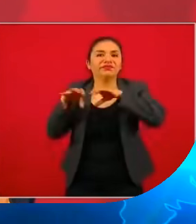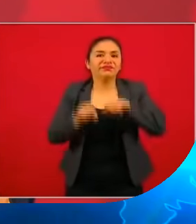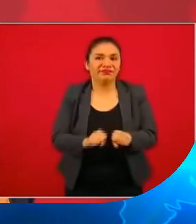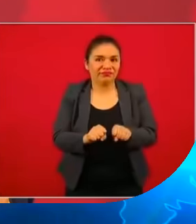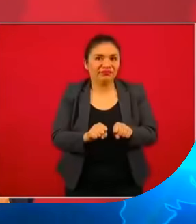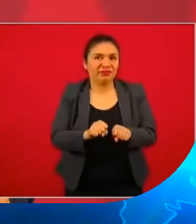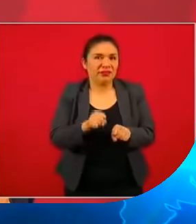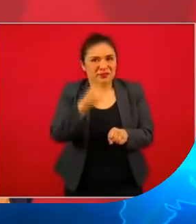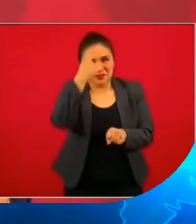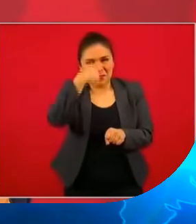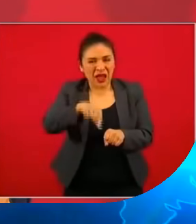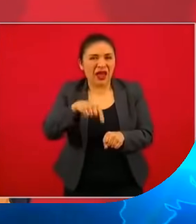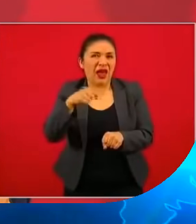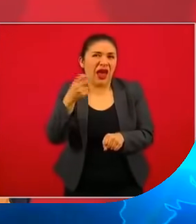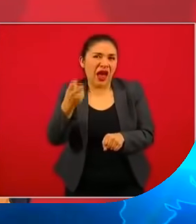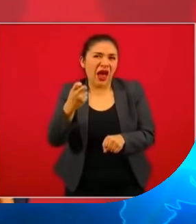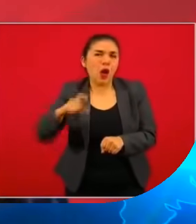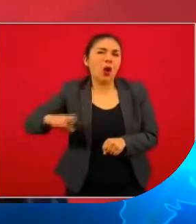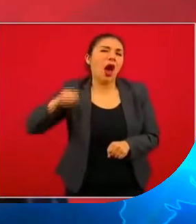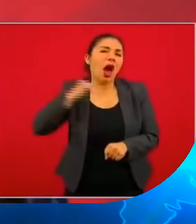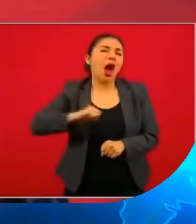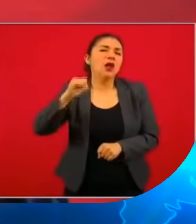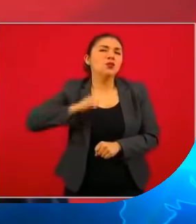de ese régimen